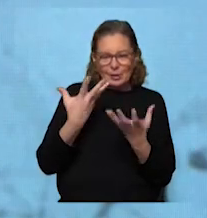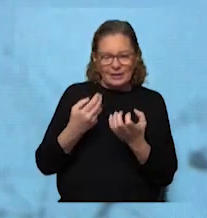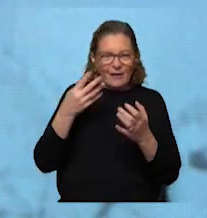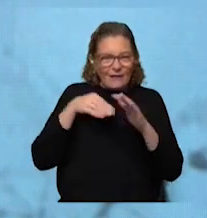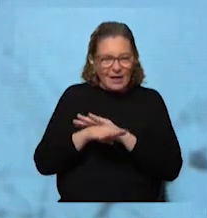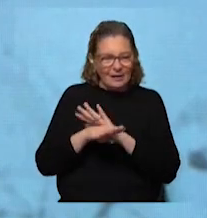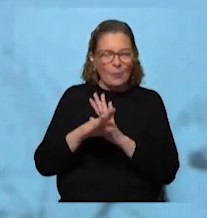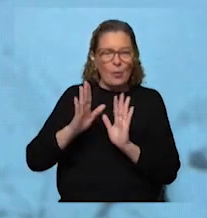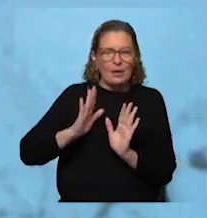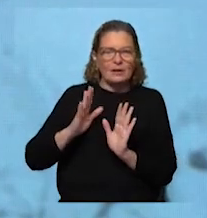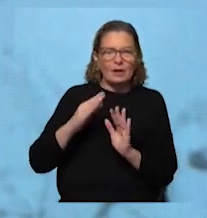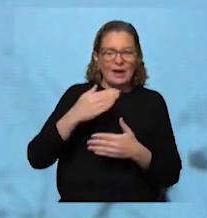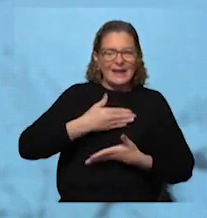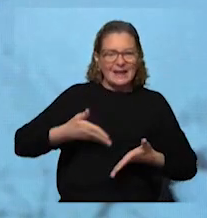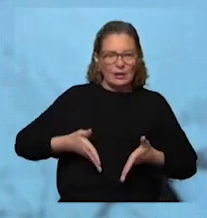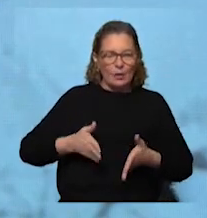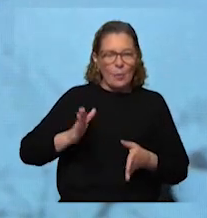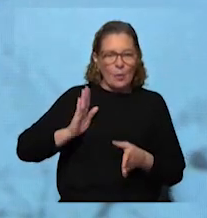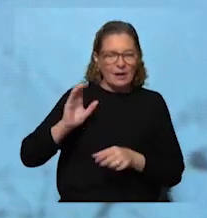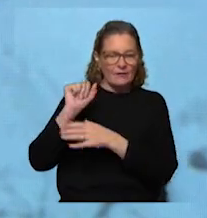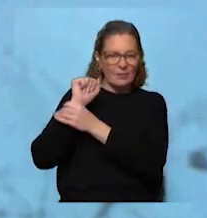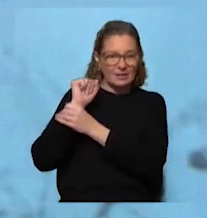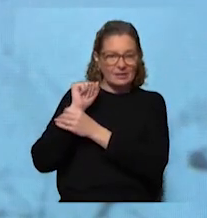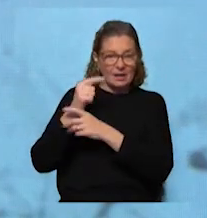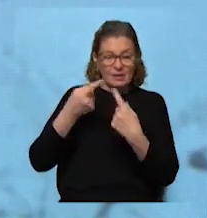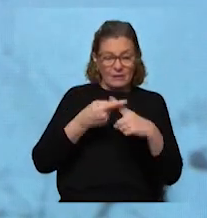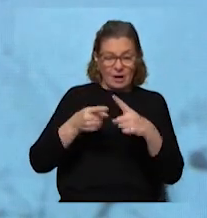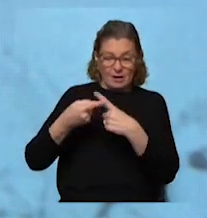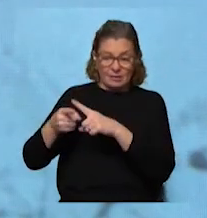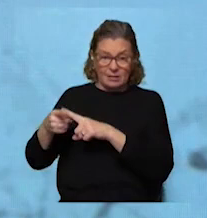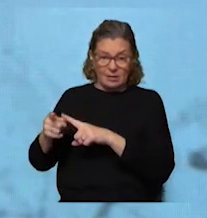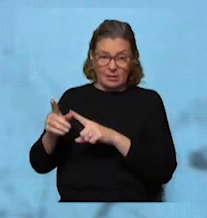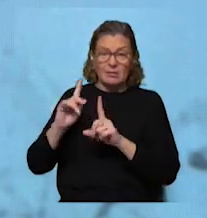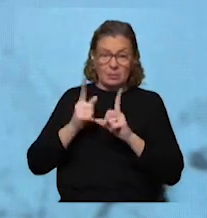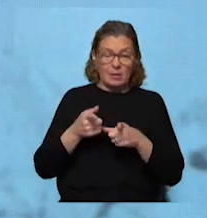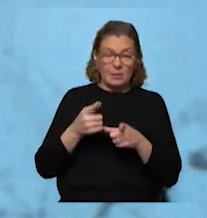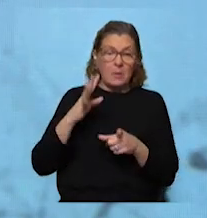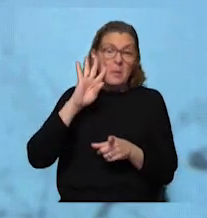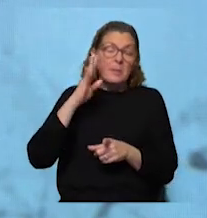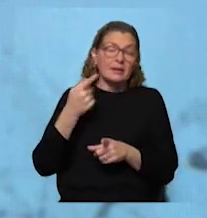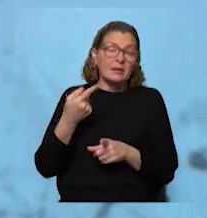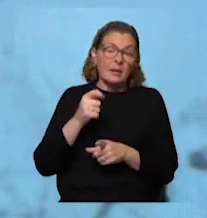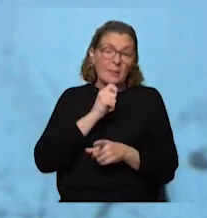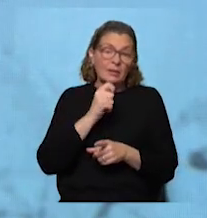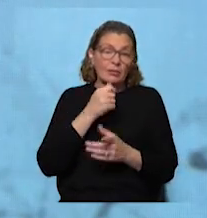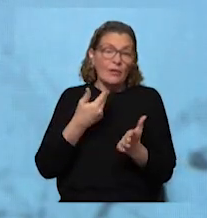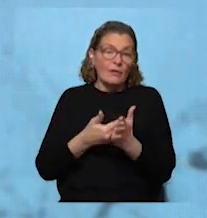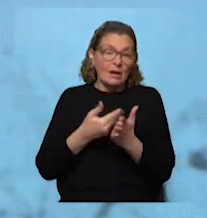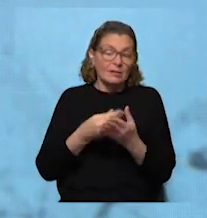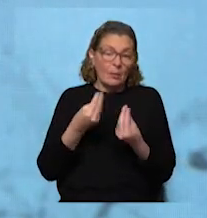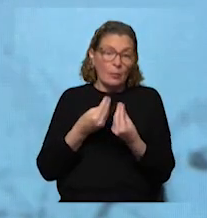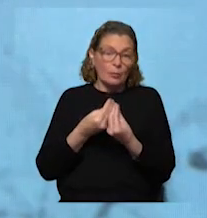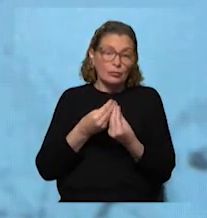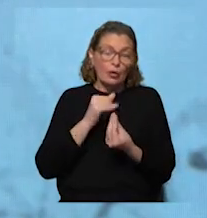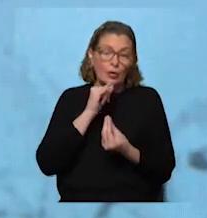perspectiva no de género feminista y de la diversidad también y de las disidencias y me parecía que todavía a nivel periodístico nos falta mucho de